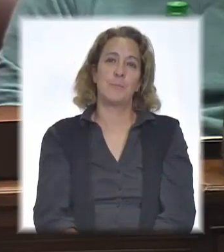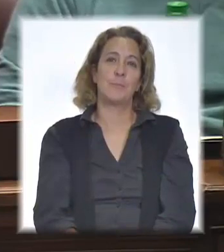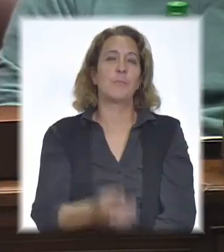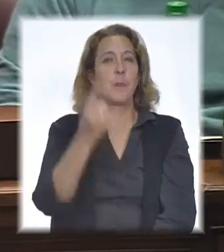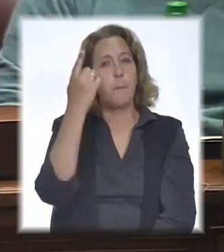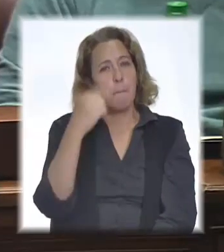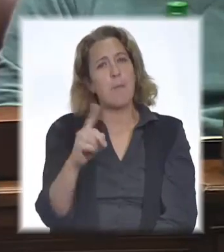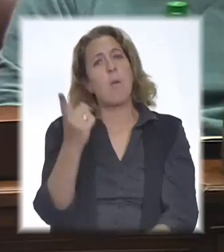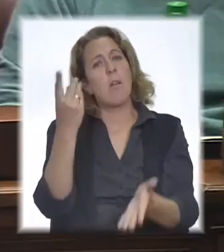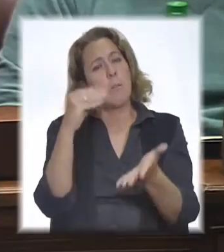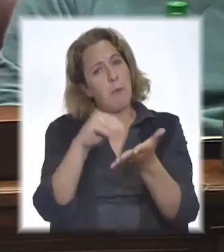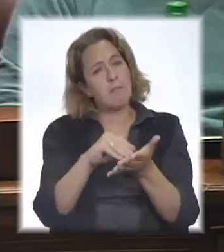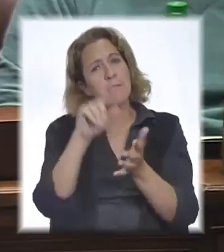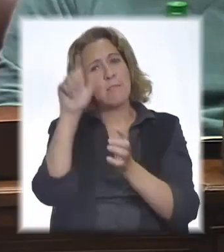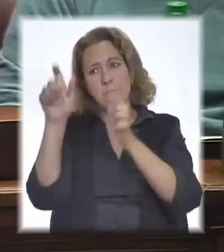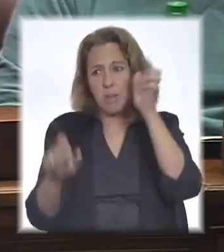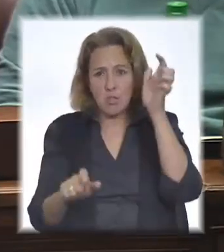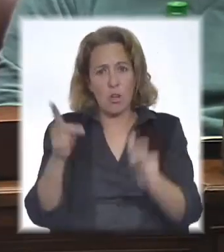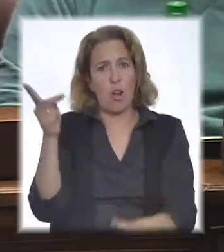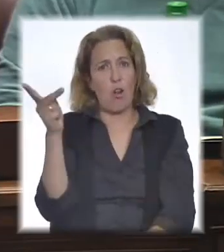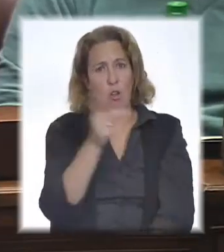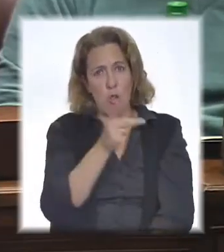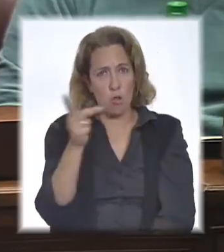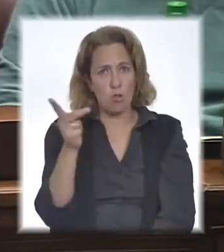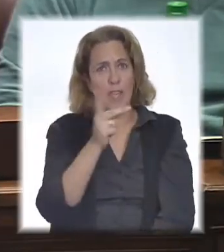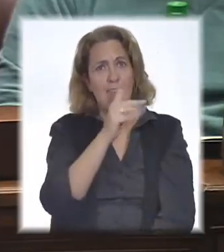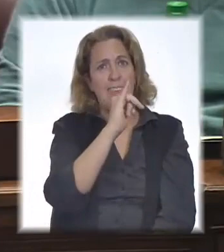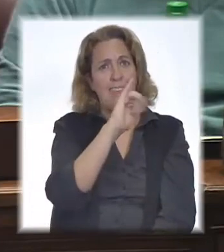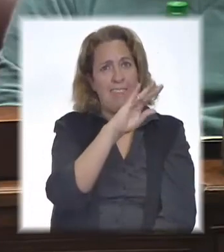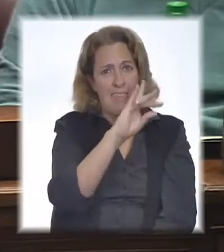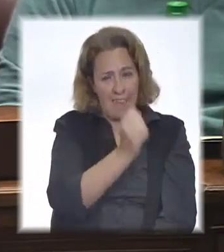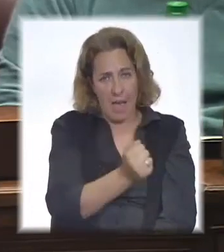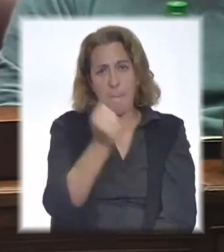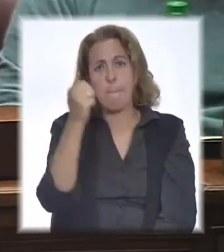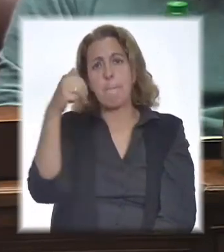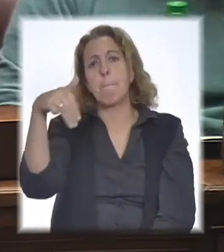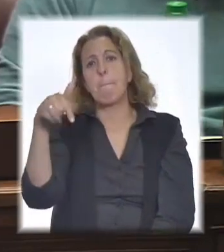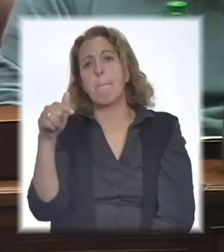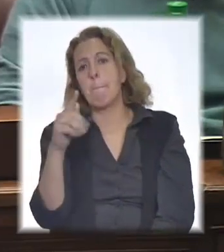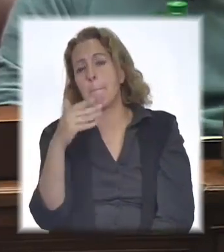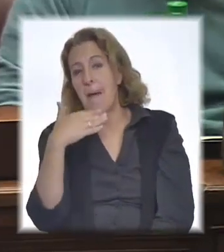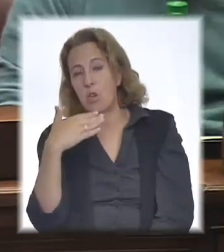pero además son personas las dos ideas y mário que son multifacéticas